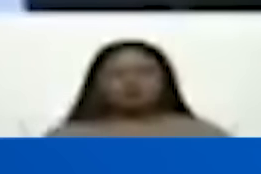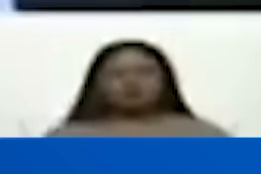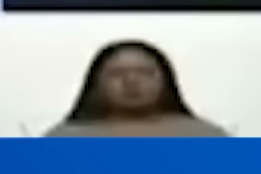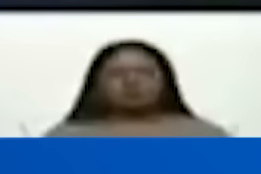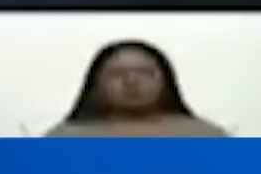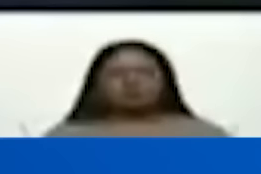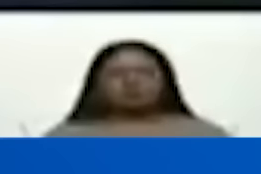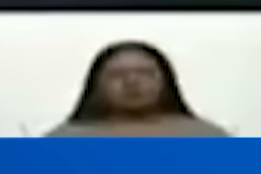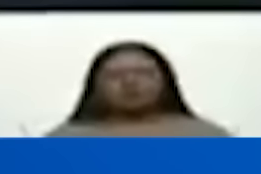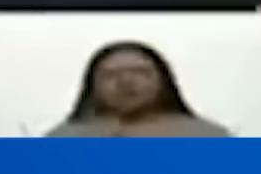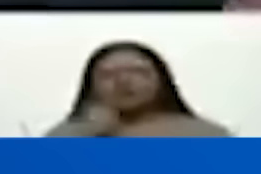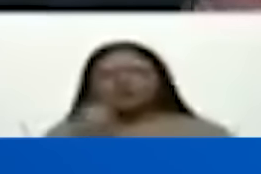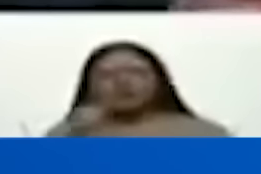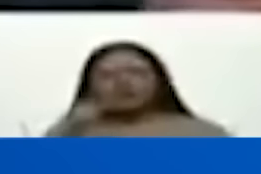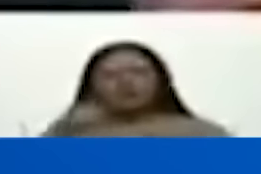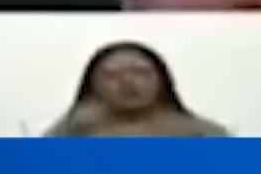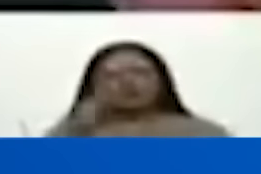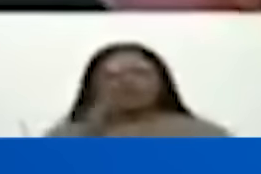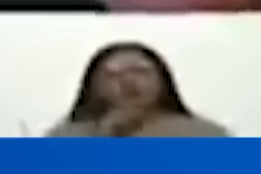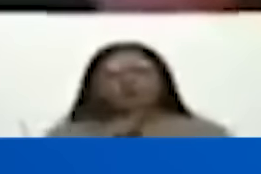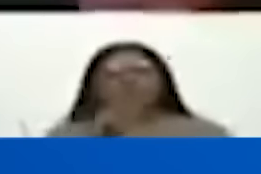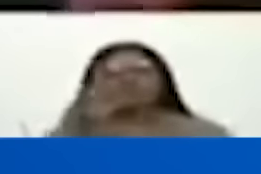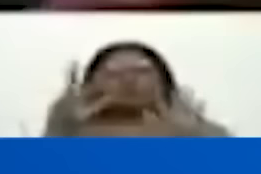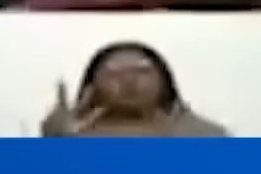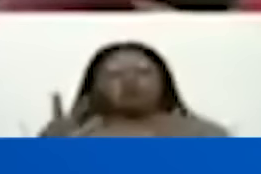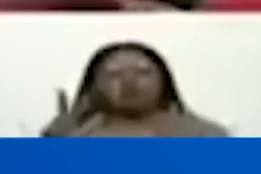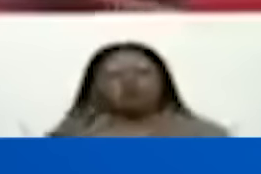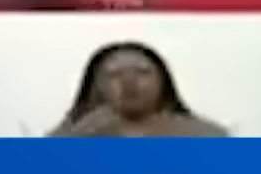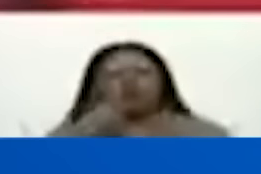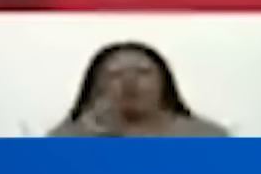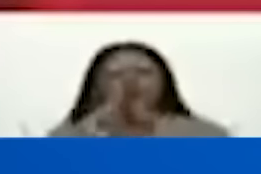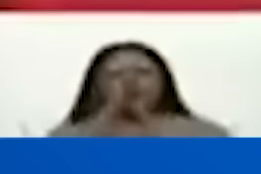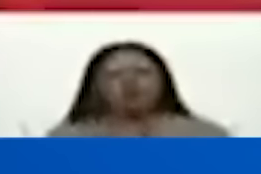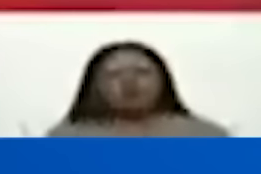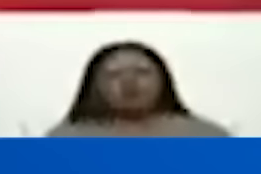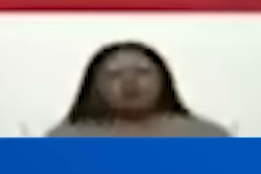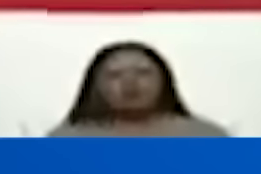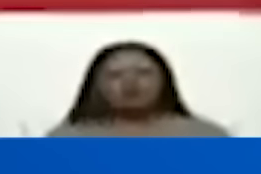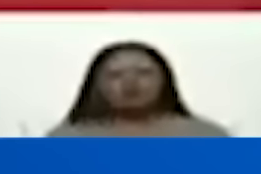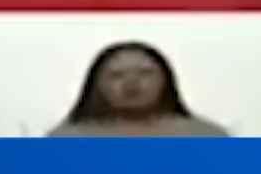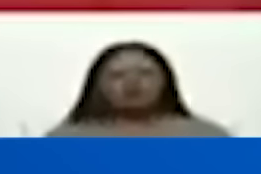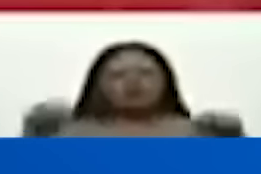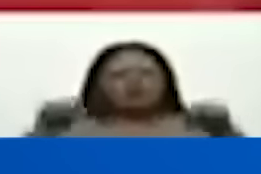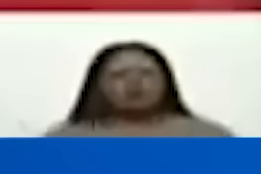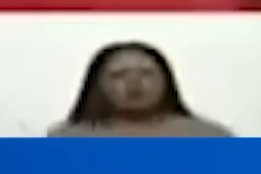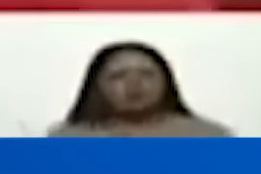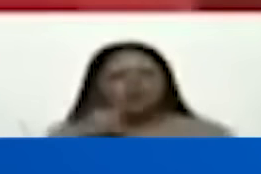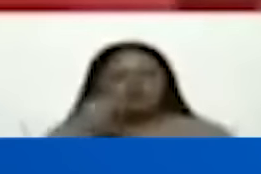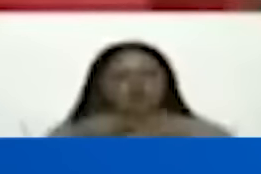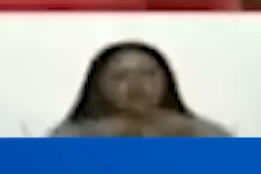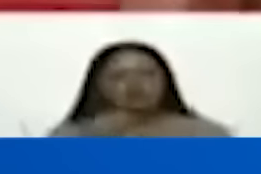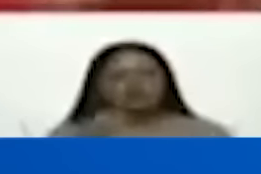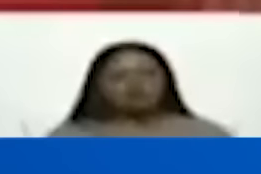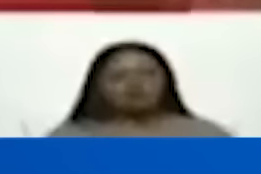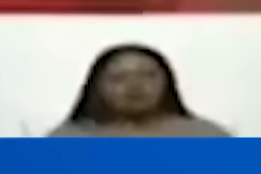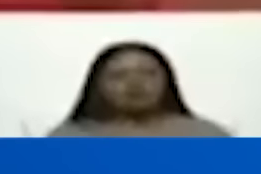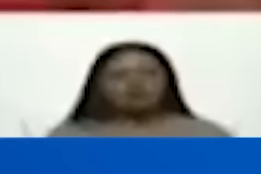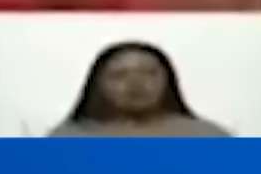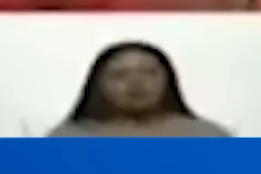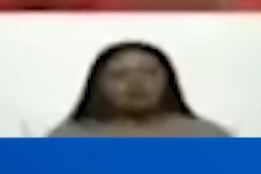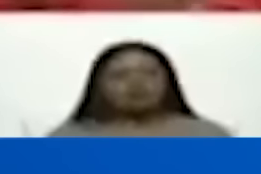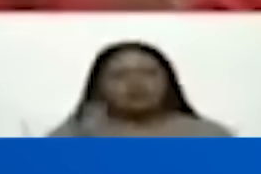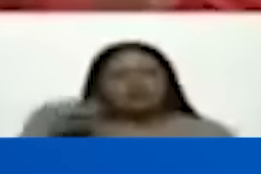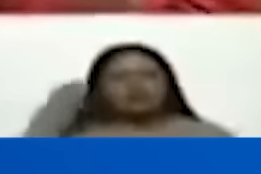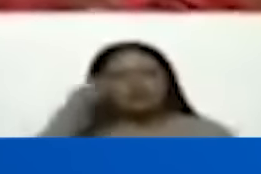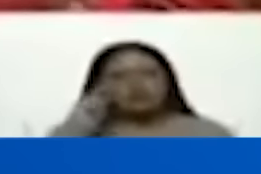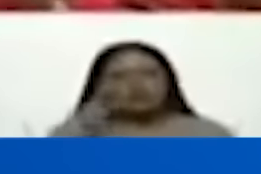¿Qué van a decir ellos después del 28 que el CNE dé los resultados? Fraude, me hicieron fraude. Esa película la